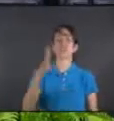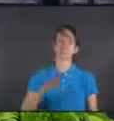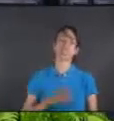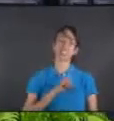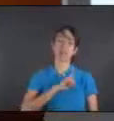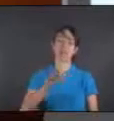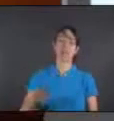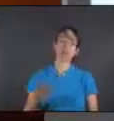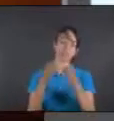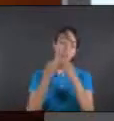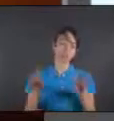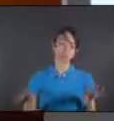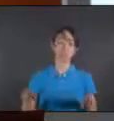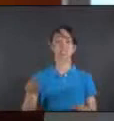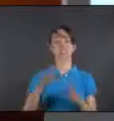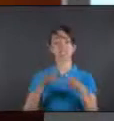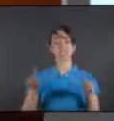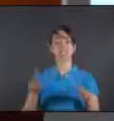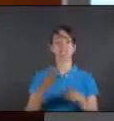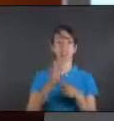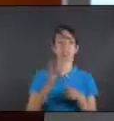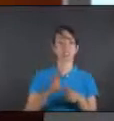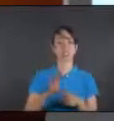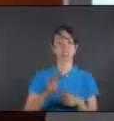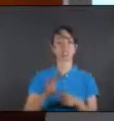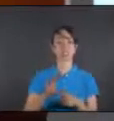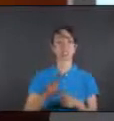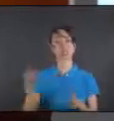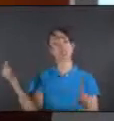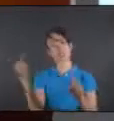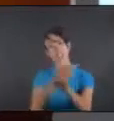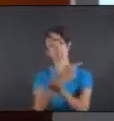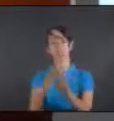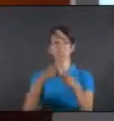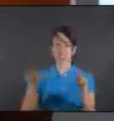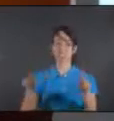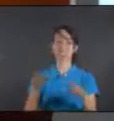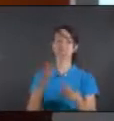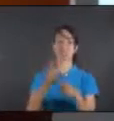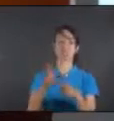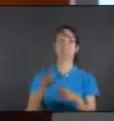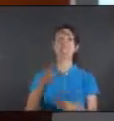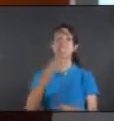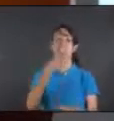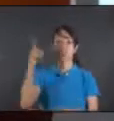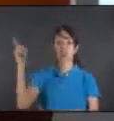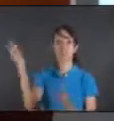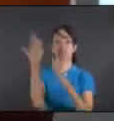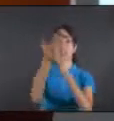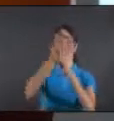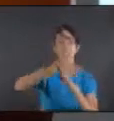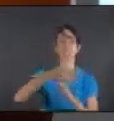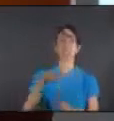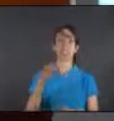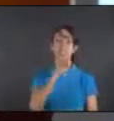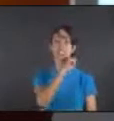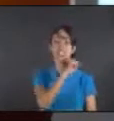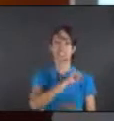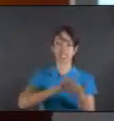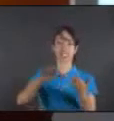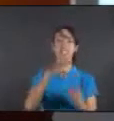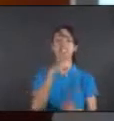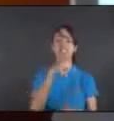quiere decir un reinicio, como Dios diciendo, te voy a dar una oportunidad.